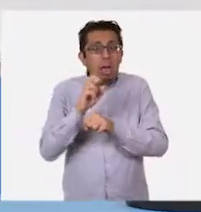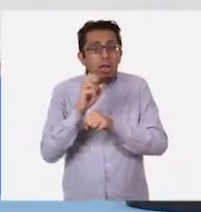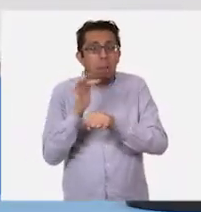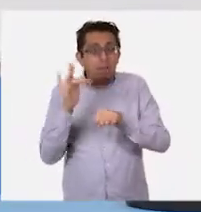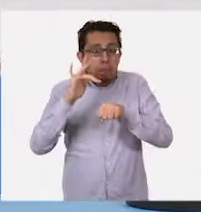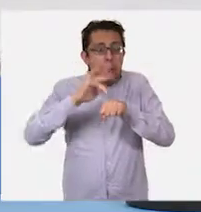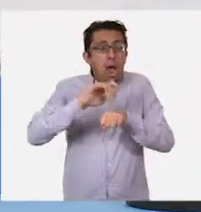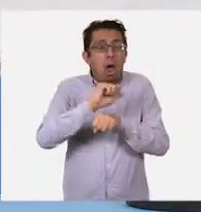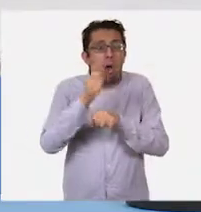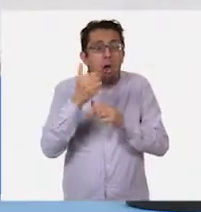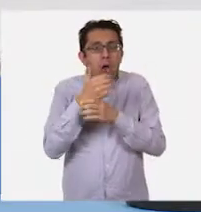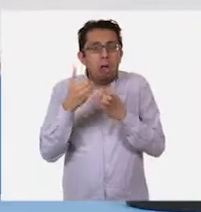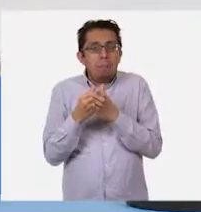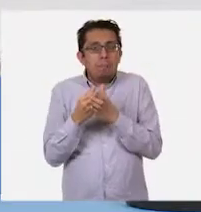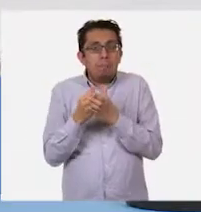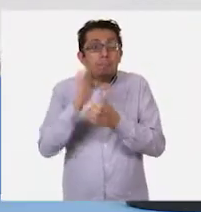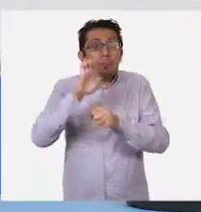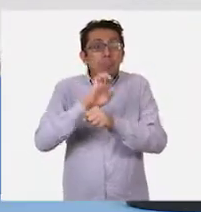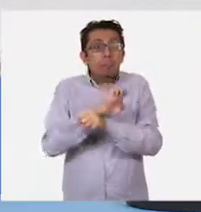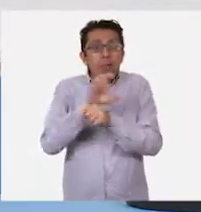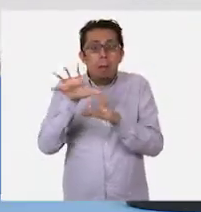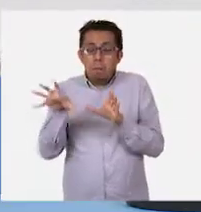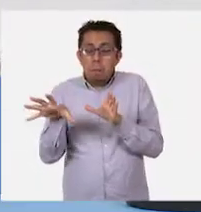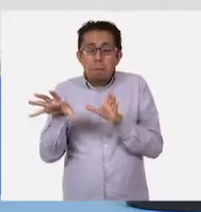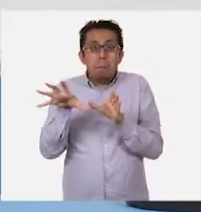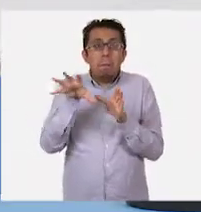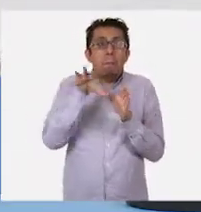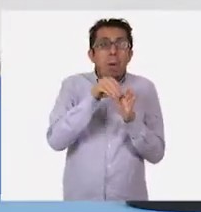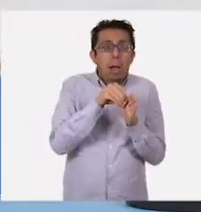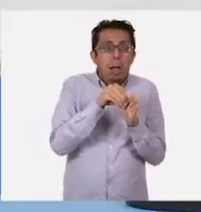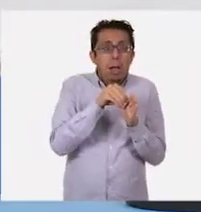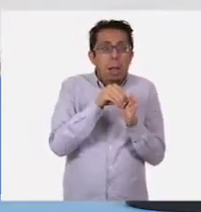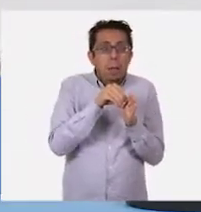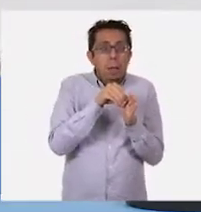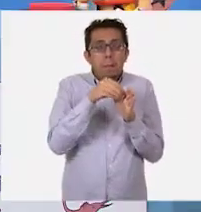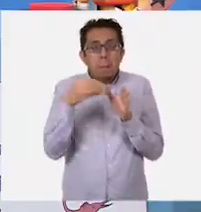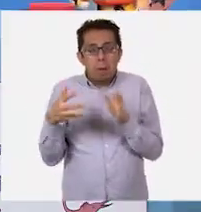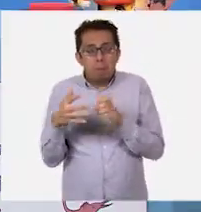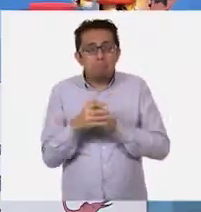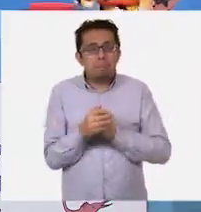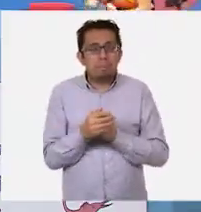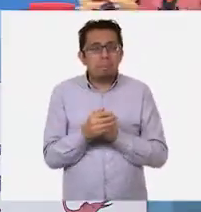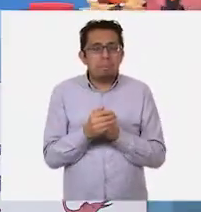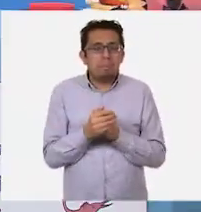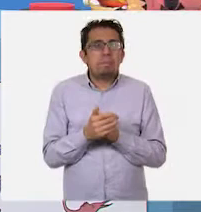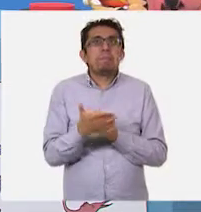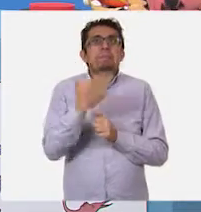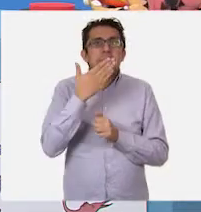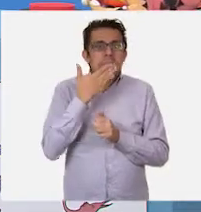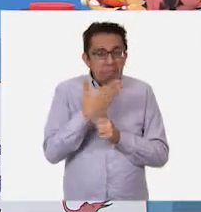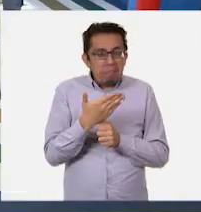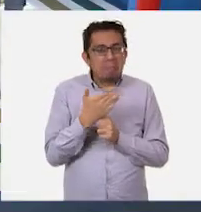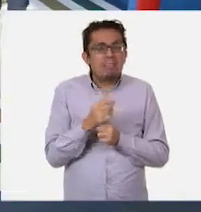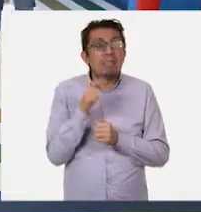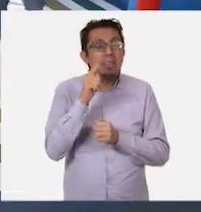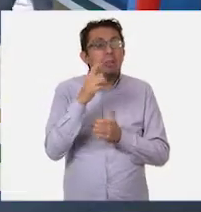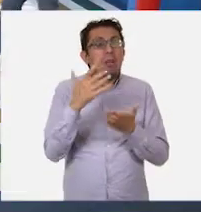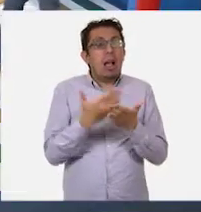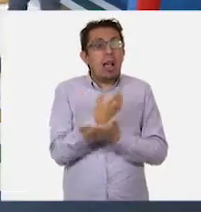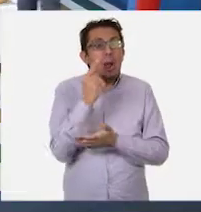se redistribuyen las cargas de ambos. ¡Excelente! Y has conseguido